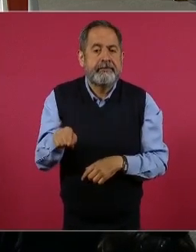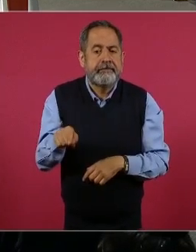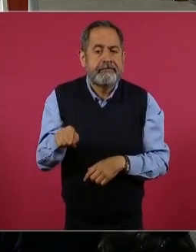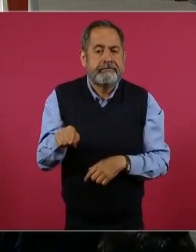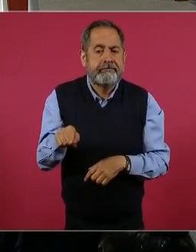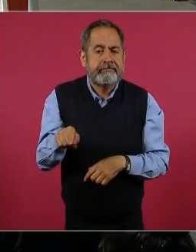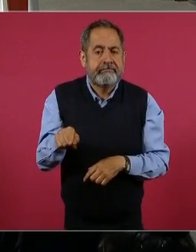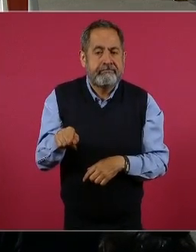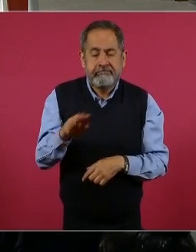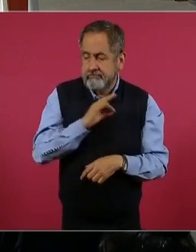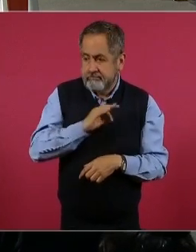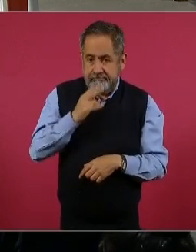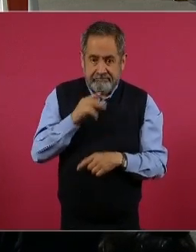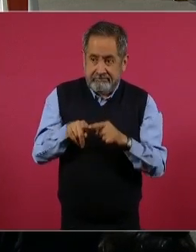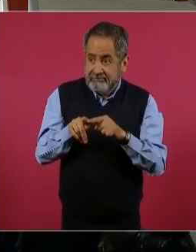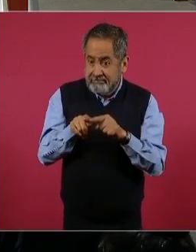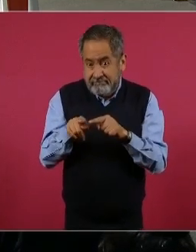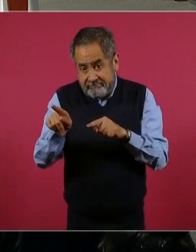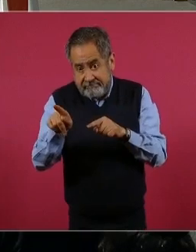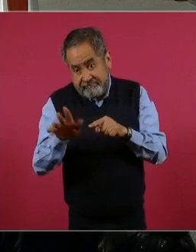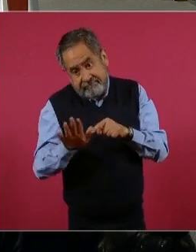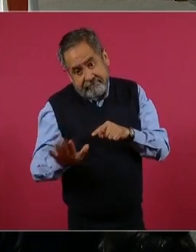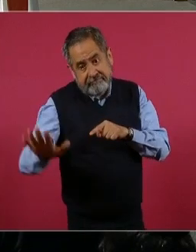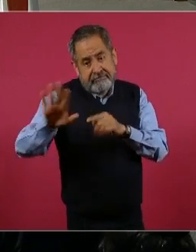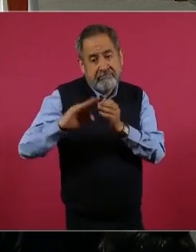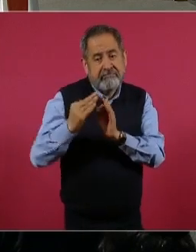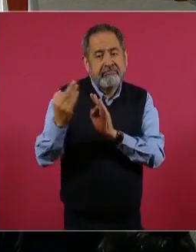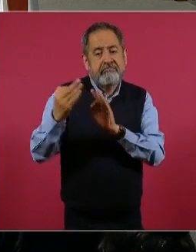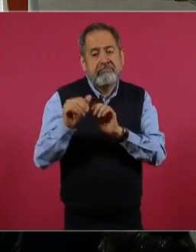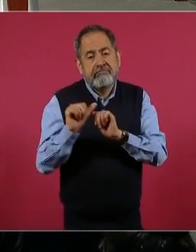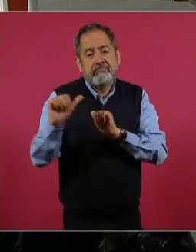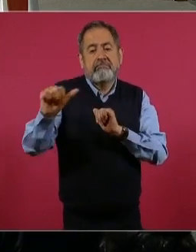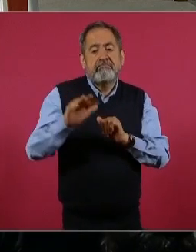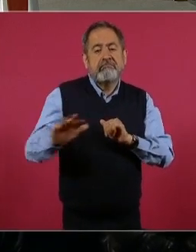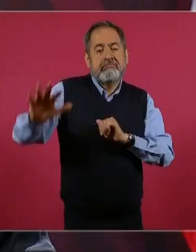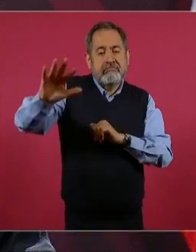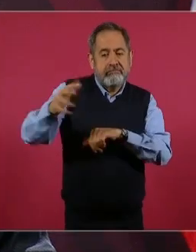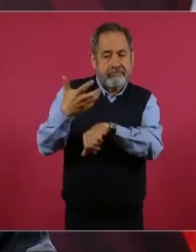tiene como potencial toda la costa este de Estados Unidos.